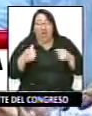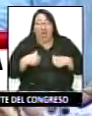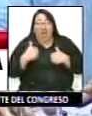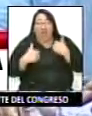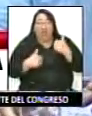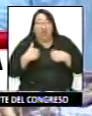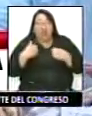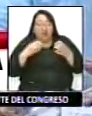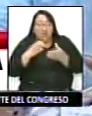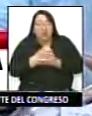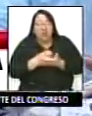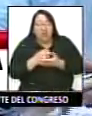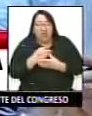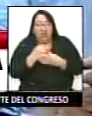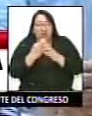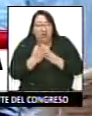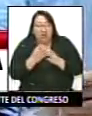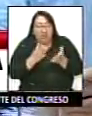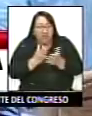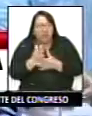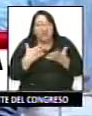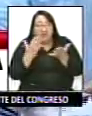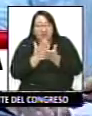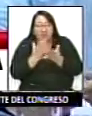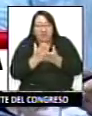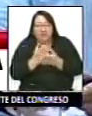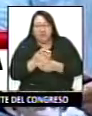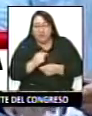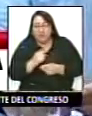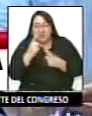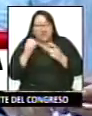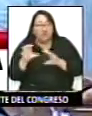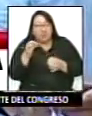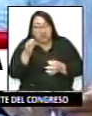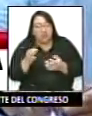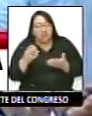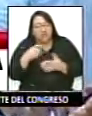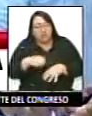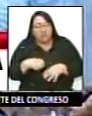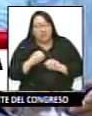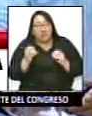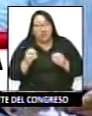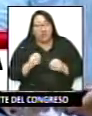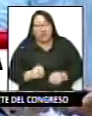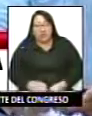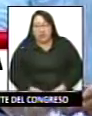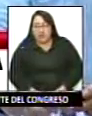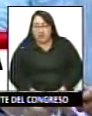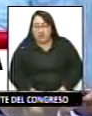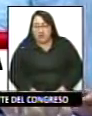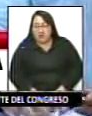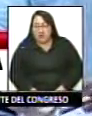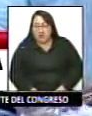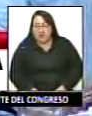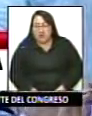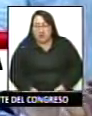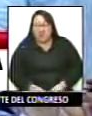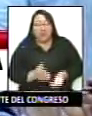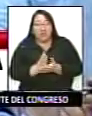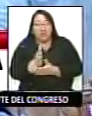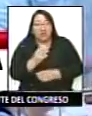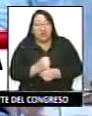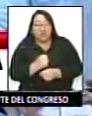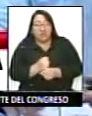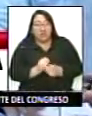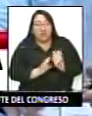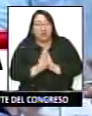encontrar centros de formación técnica asequibles a ellos para hacer sus sueños realidad, que los jóvenes que recién empiezan tengan caminos y rutas fáciles para